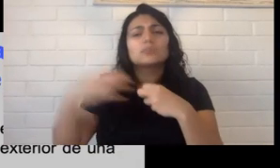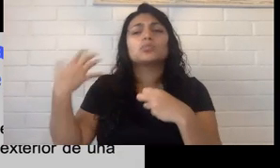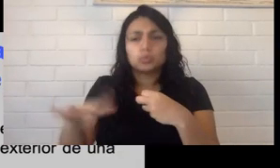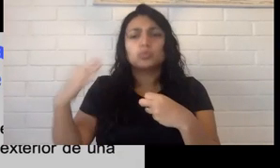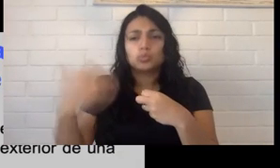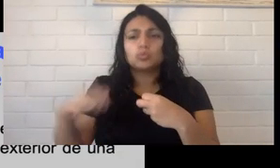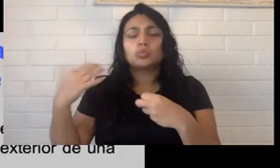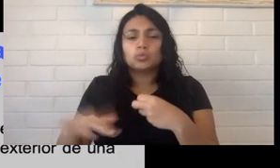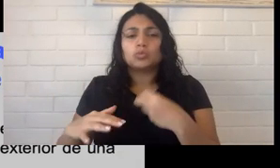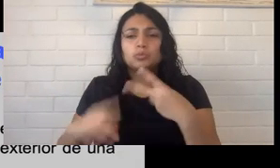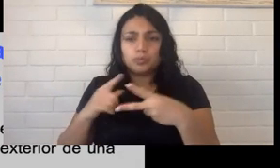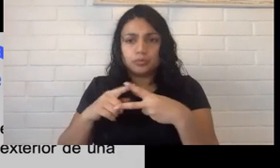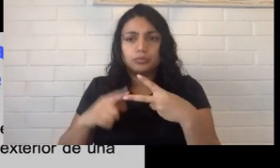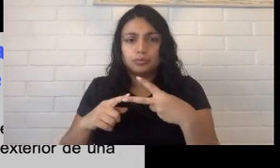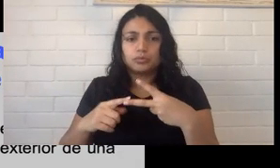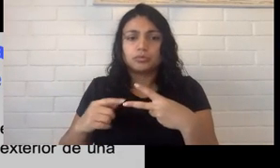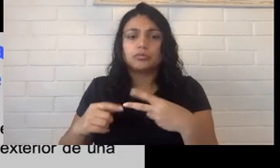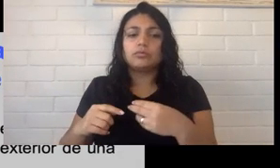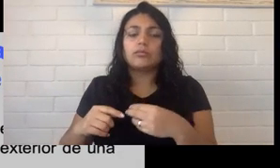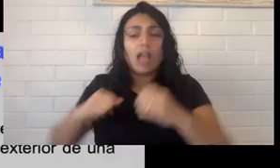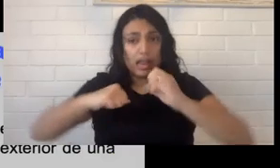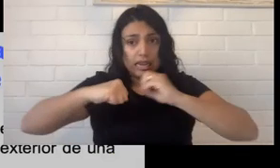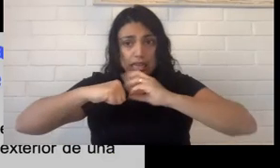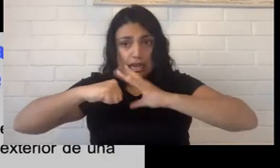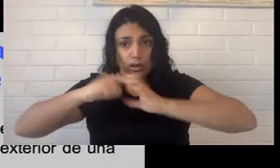la generación de la actividad eléctrica en neuronas,